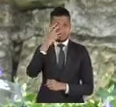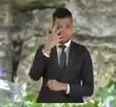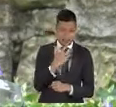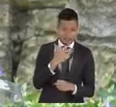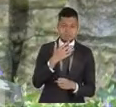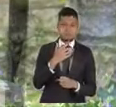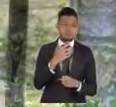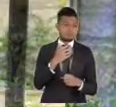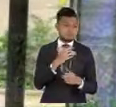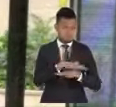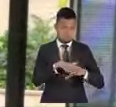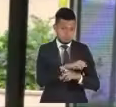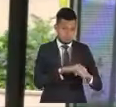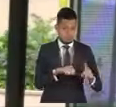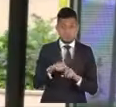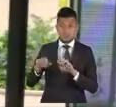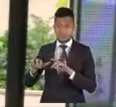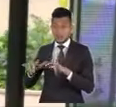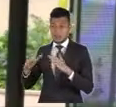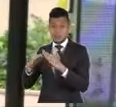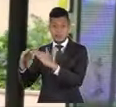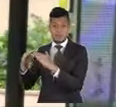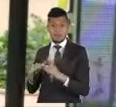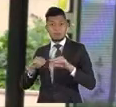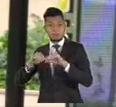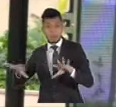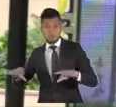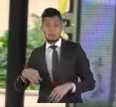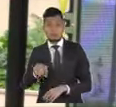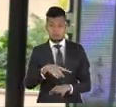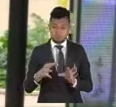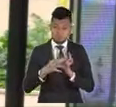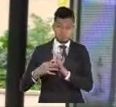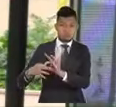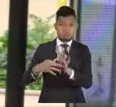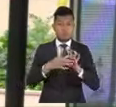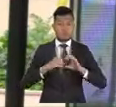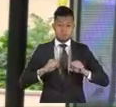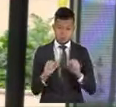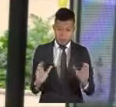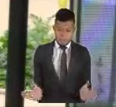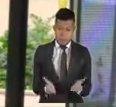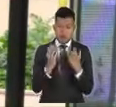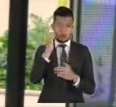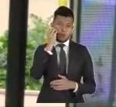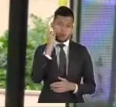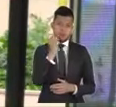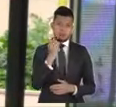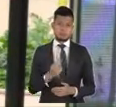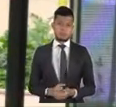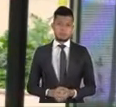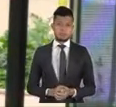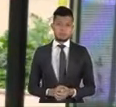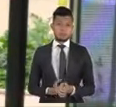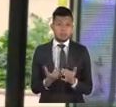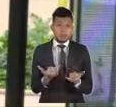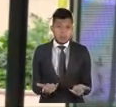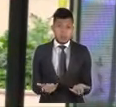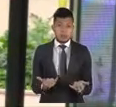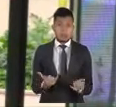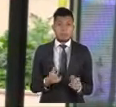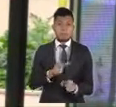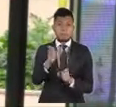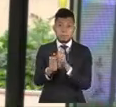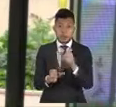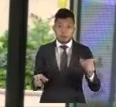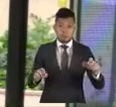del Hábitat, para seguir juntos haciendo de Bogotá el mejor hogar. Queremos invitar a las personas que